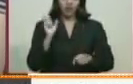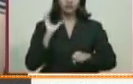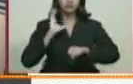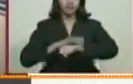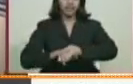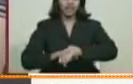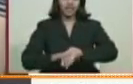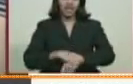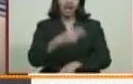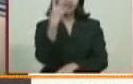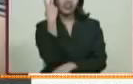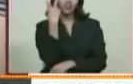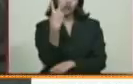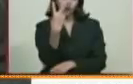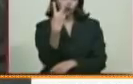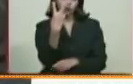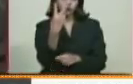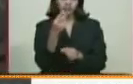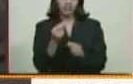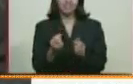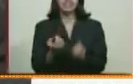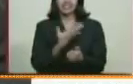habían dos en calidad de flagrancia.